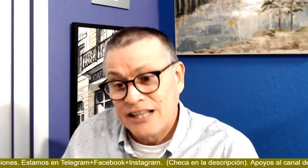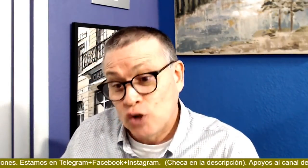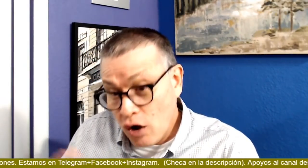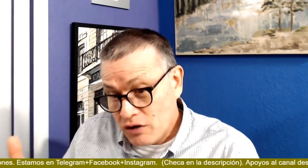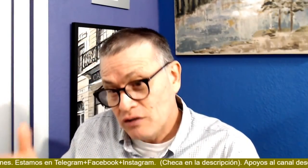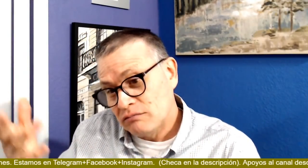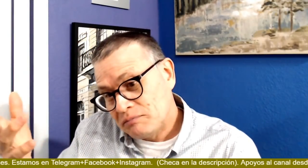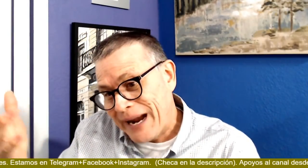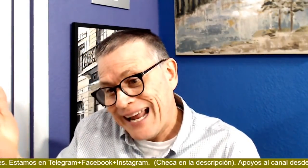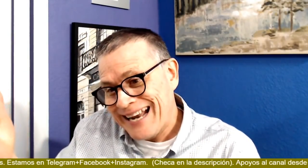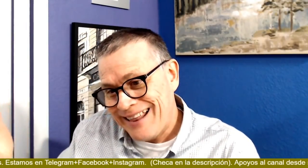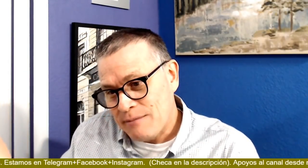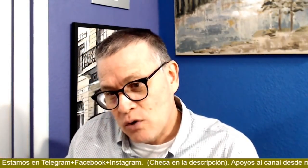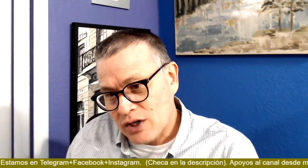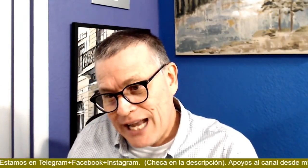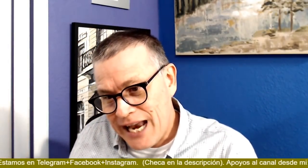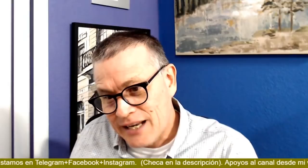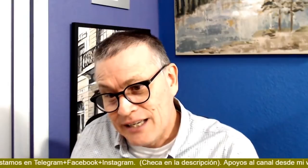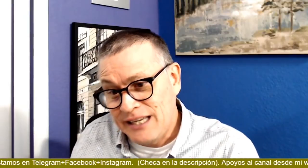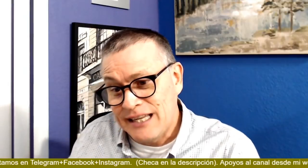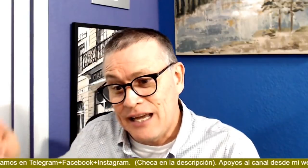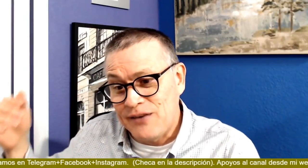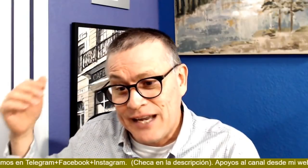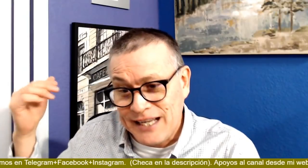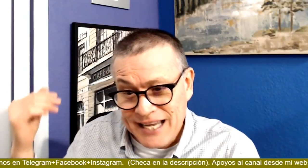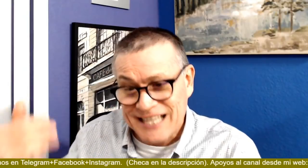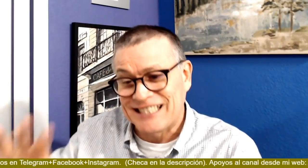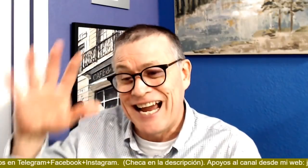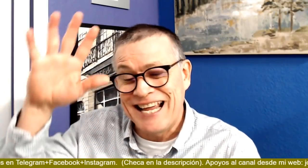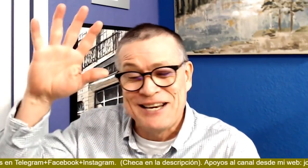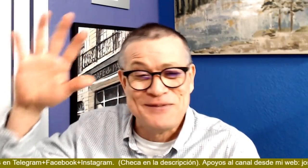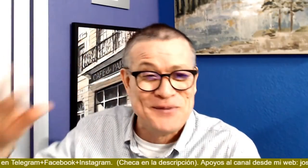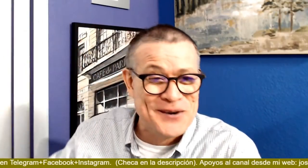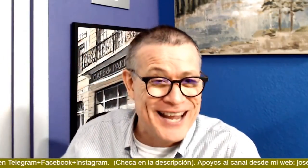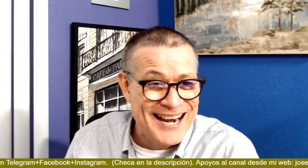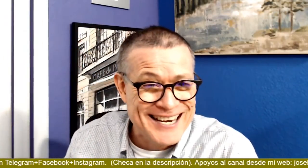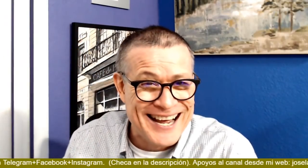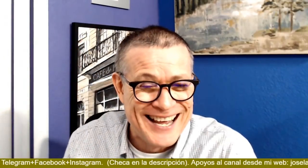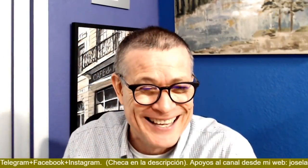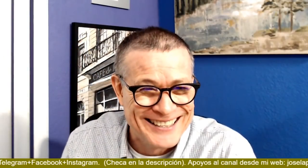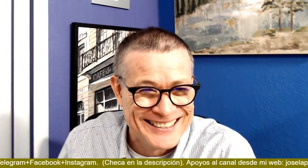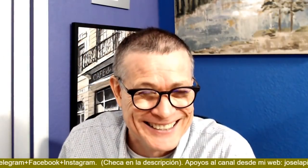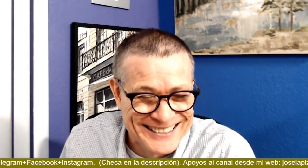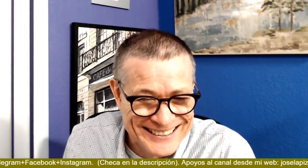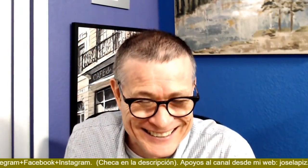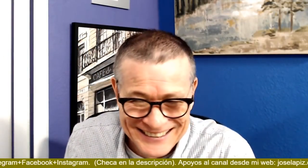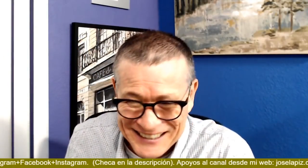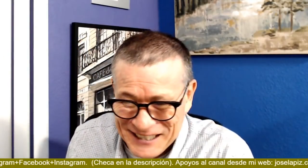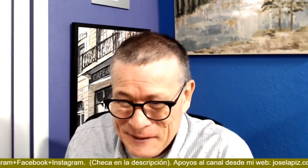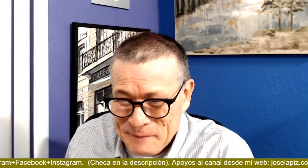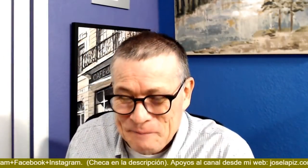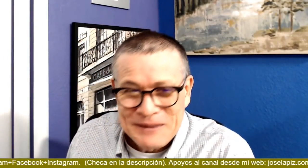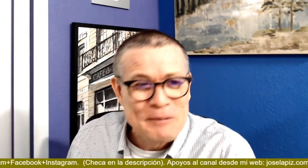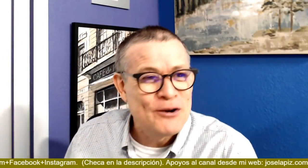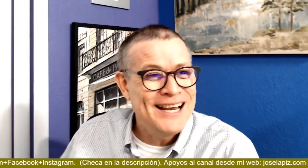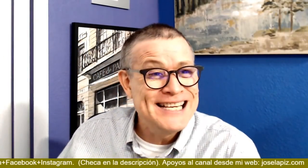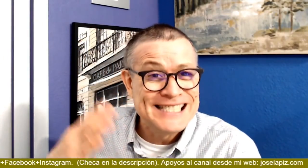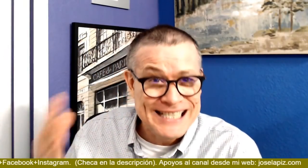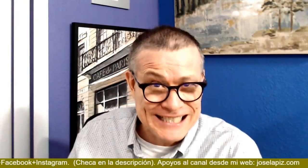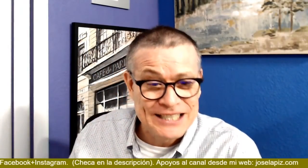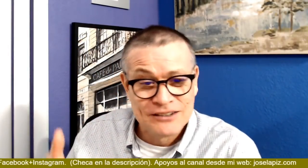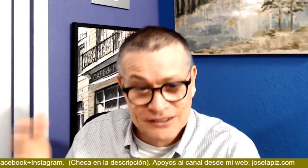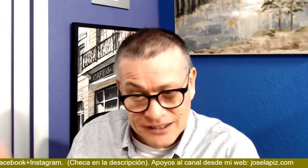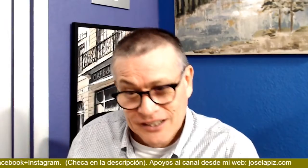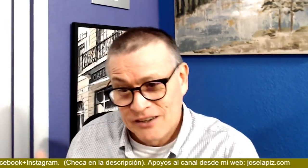antonio para nada mundial ni debería estar en o morena pero él